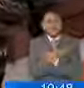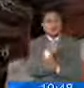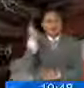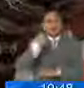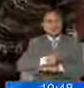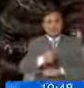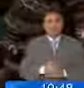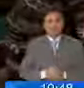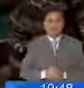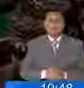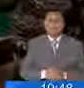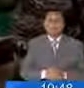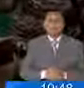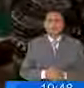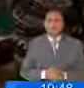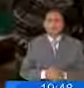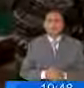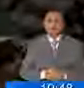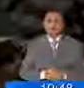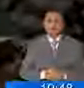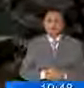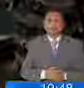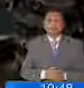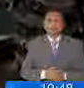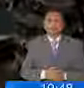informó Priscila Cadena.